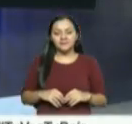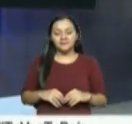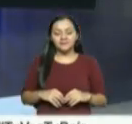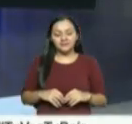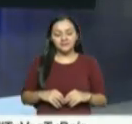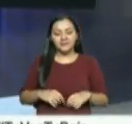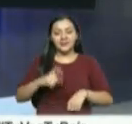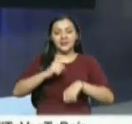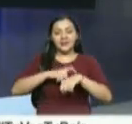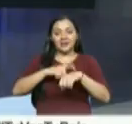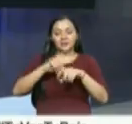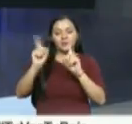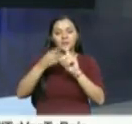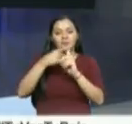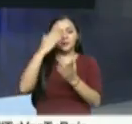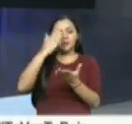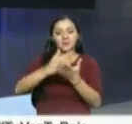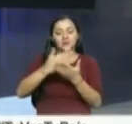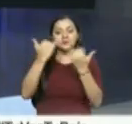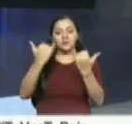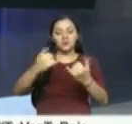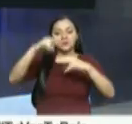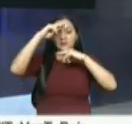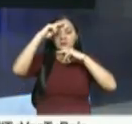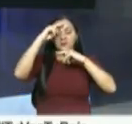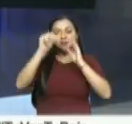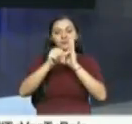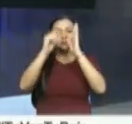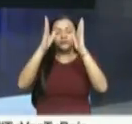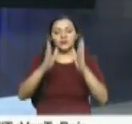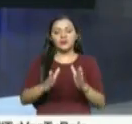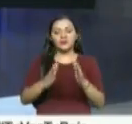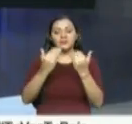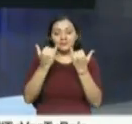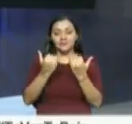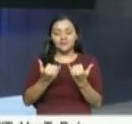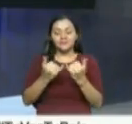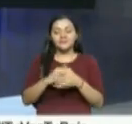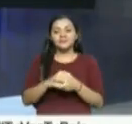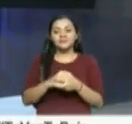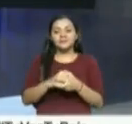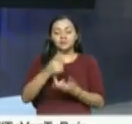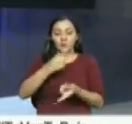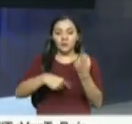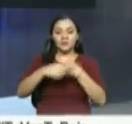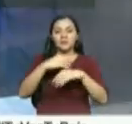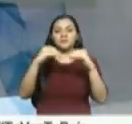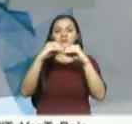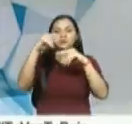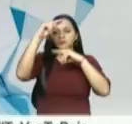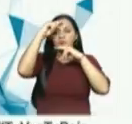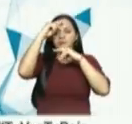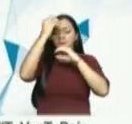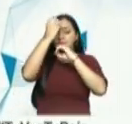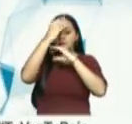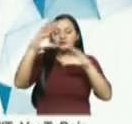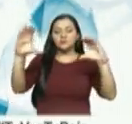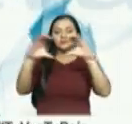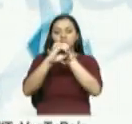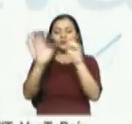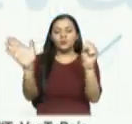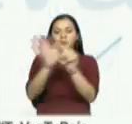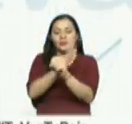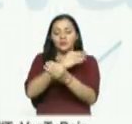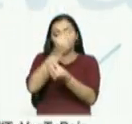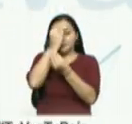Y es tiempo para un primer paréntesis en este su noticiero ciudadano, Emisión Estelar. Al volver tendremos como siempre más información. Le